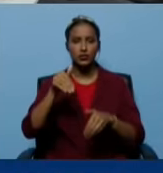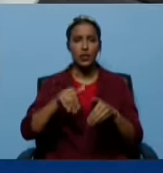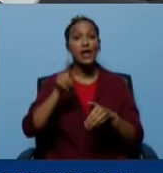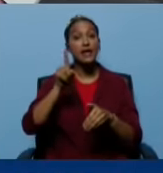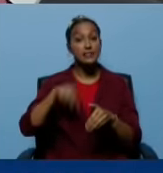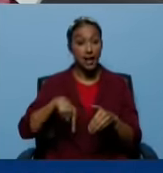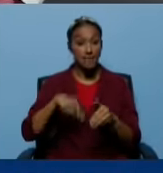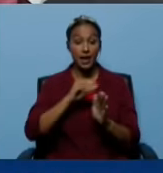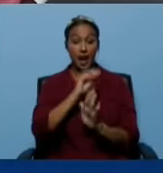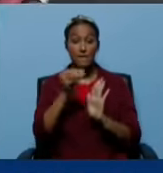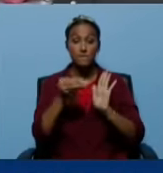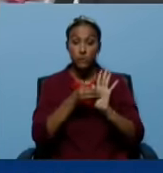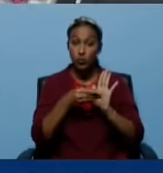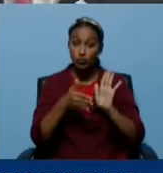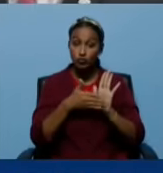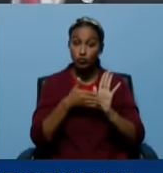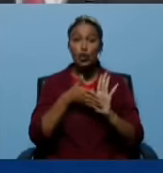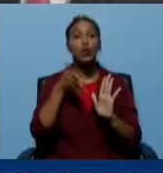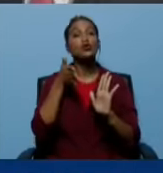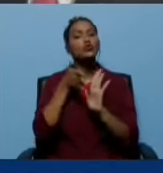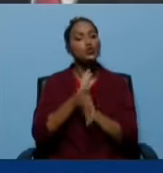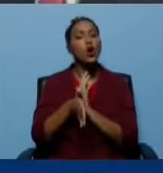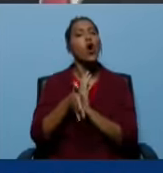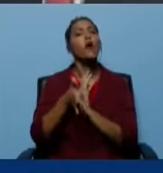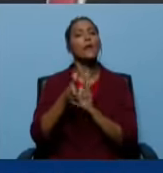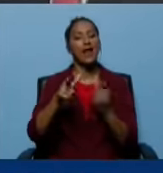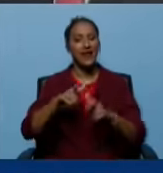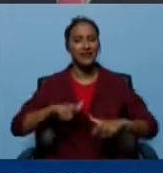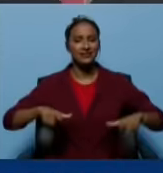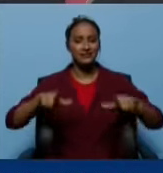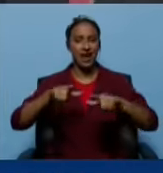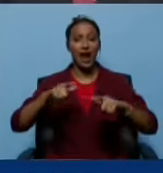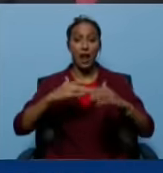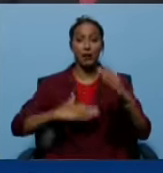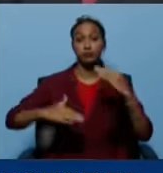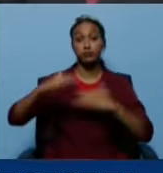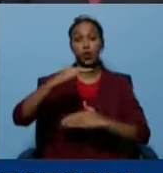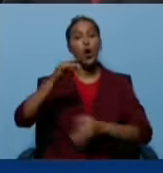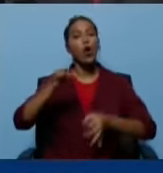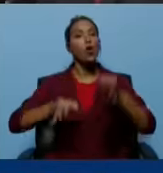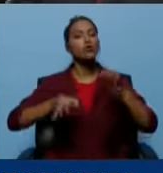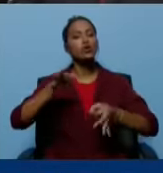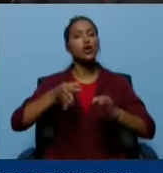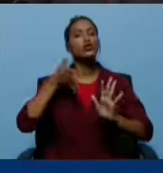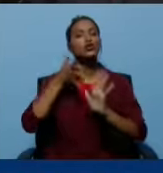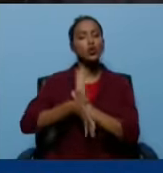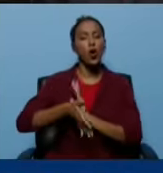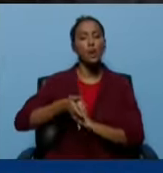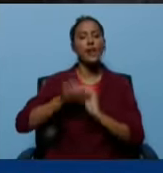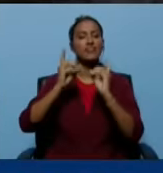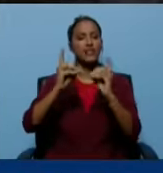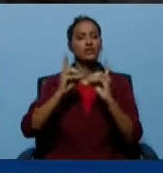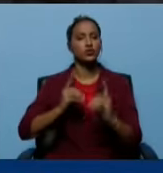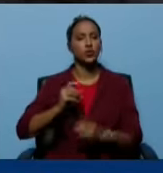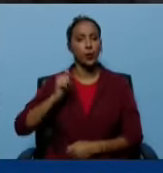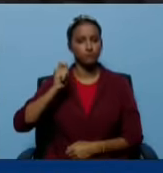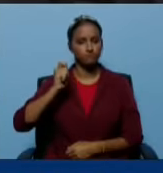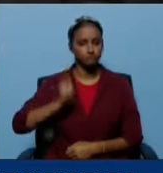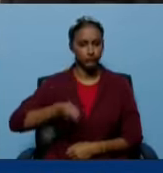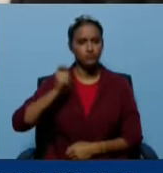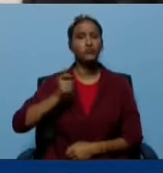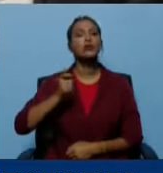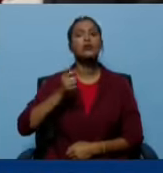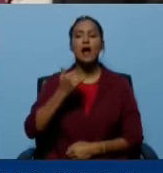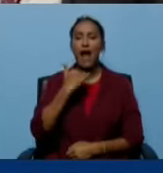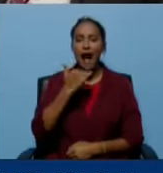de la República como instancia para dirimir controversias electorales.